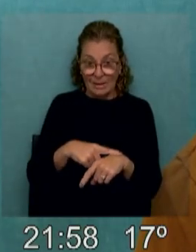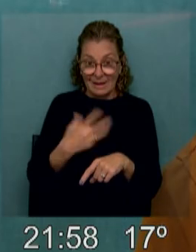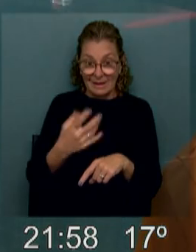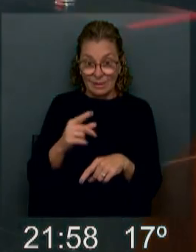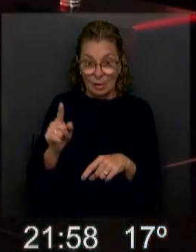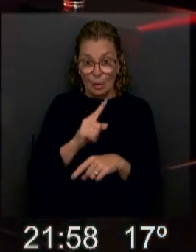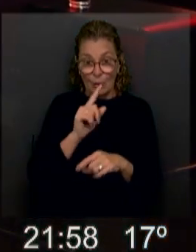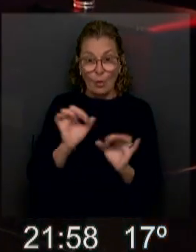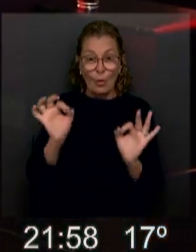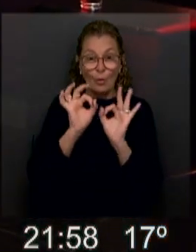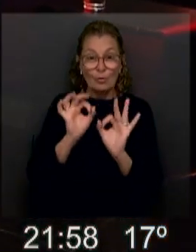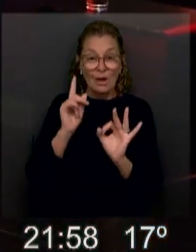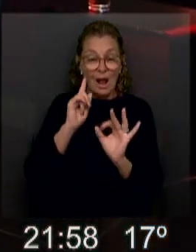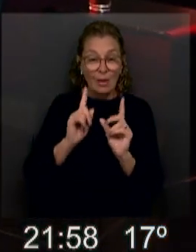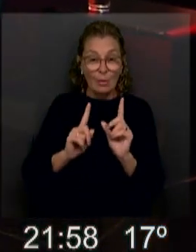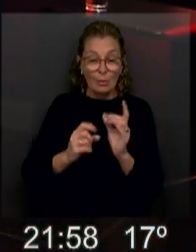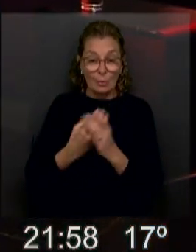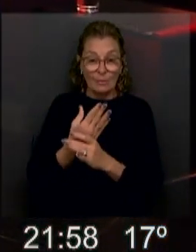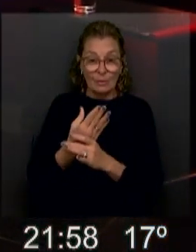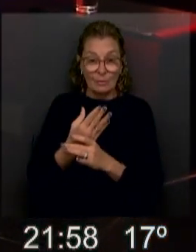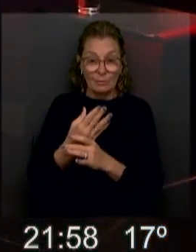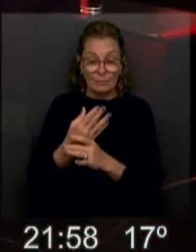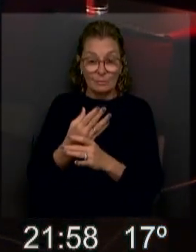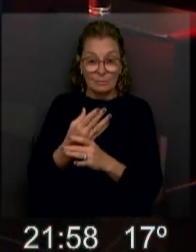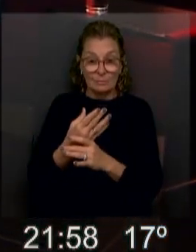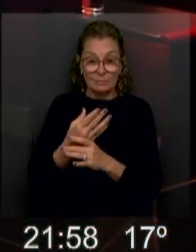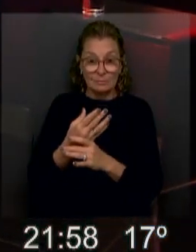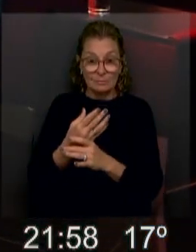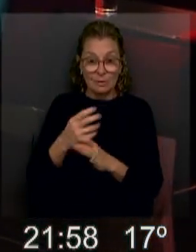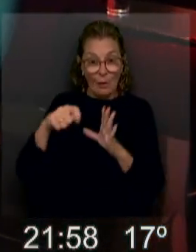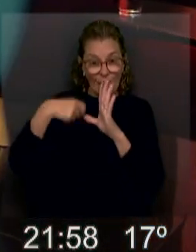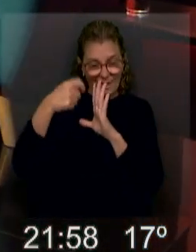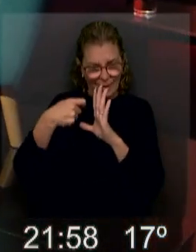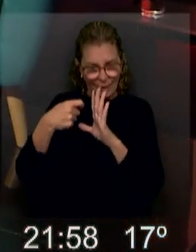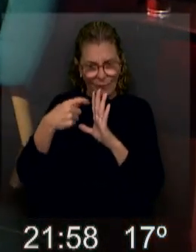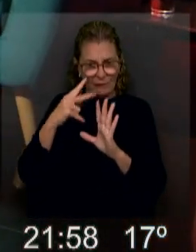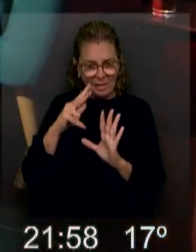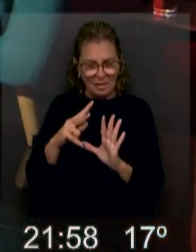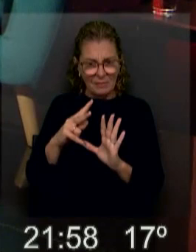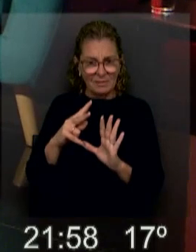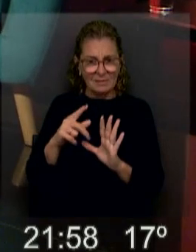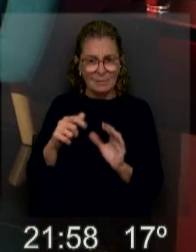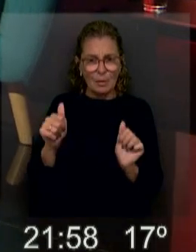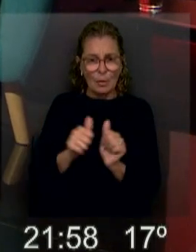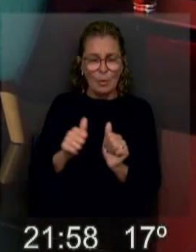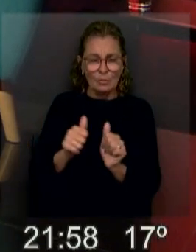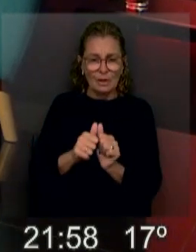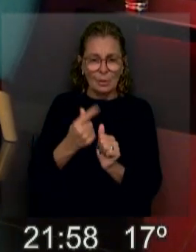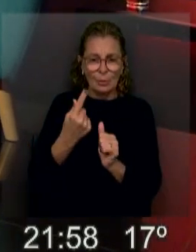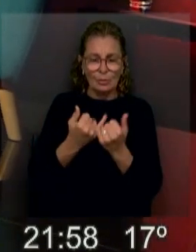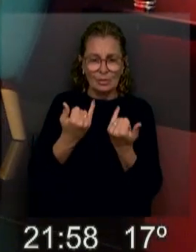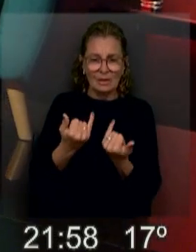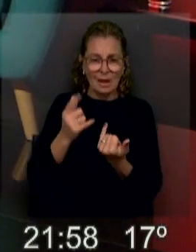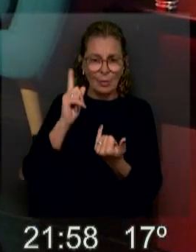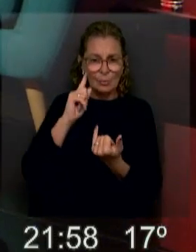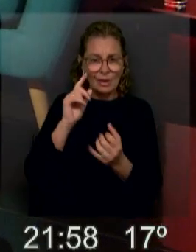escuchar algo nuevo y si tienen algo, sacamos un video. Y de ahí se juntaron un día con nosotros, se